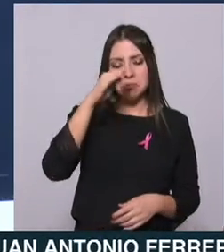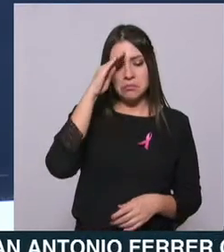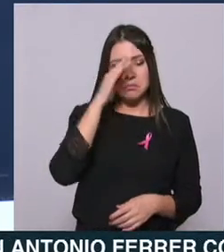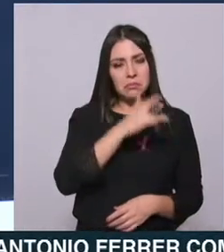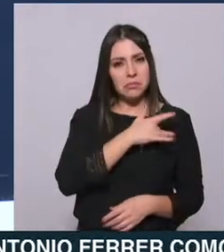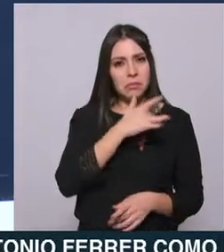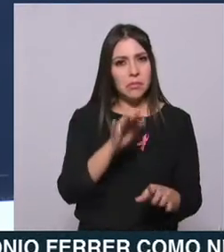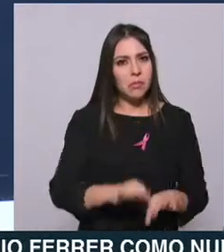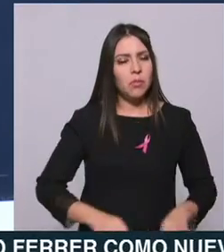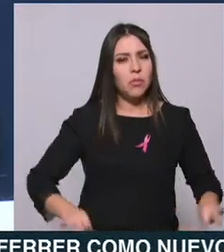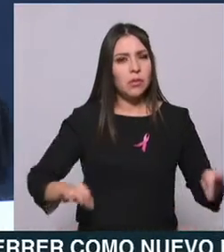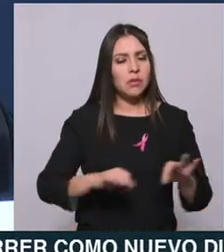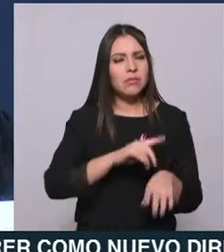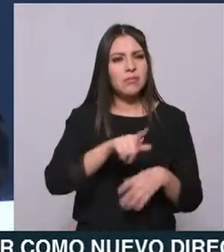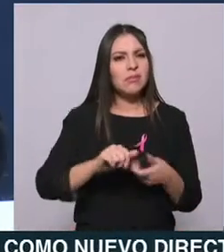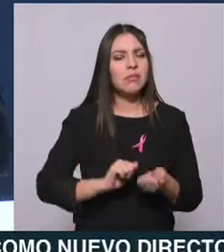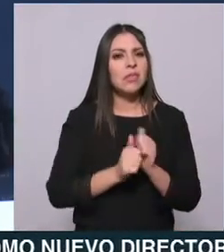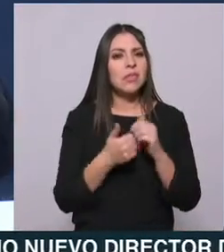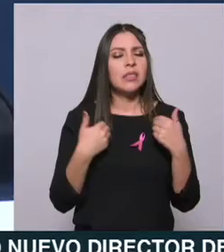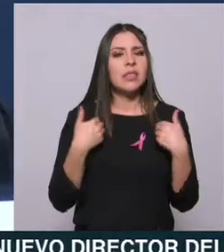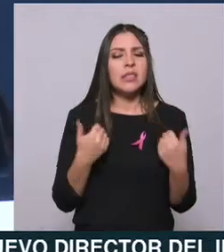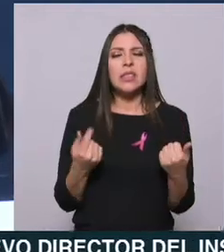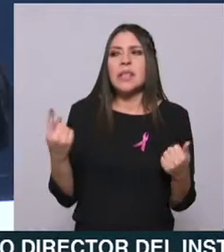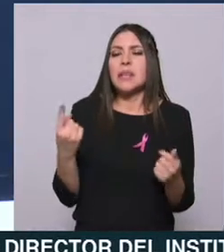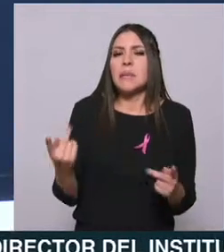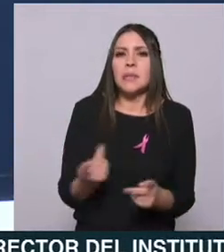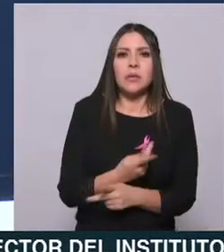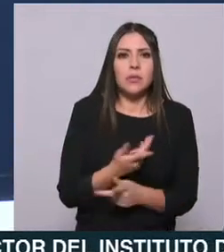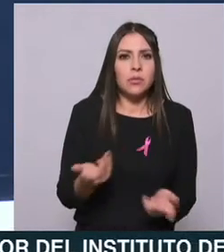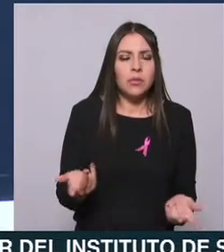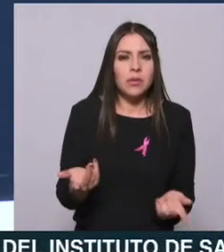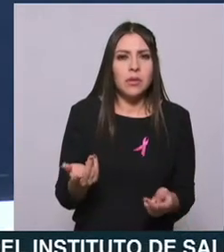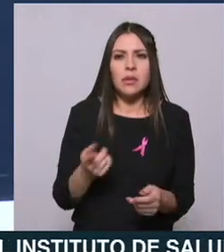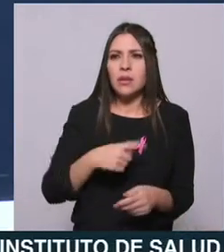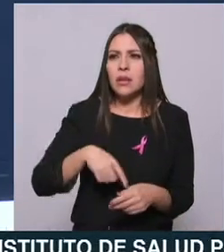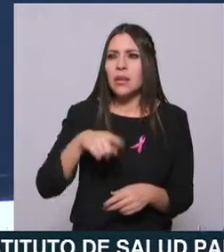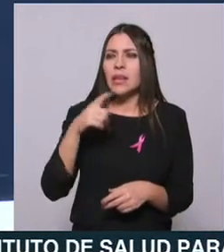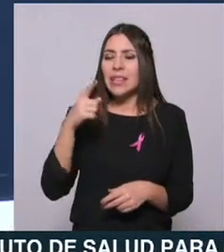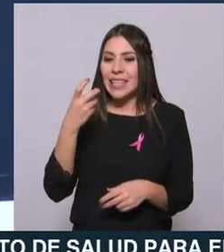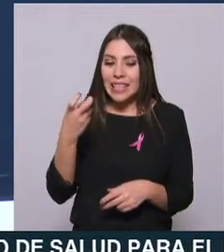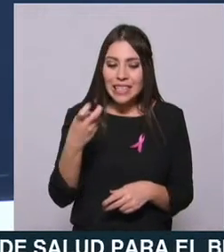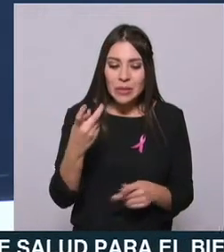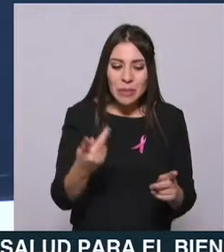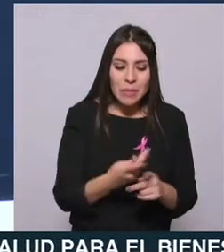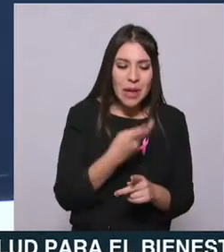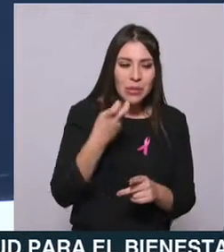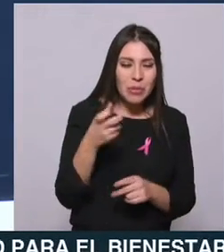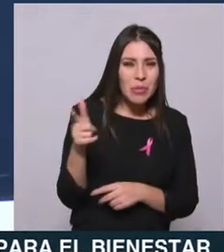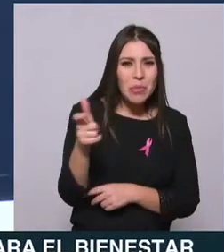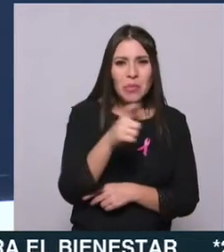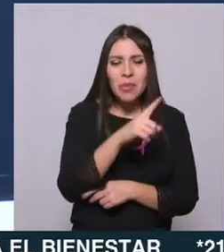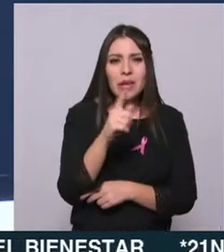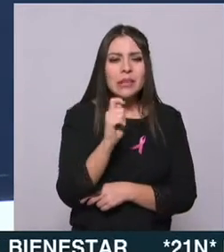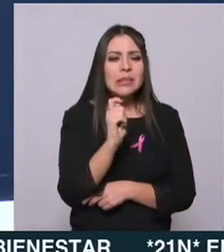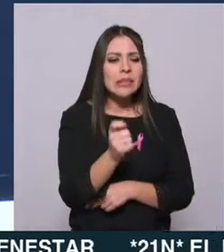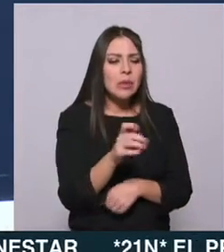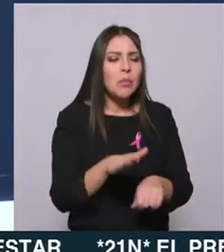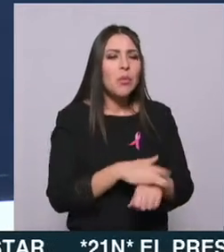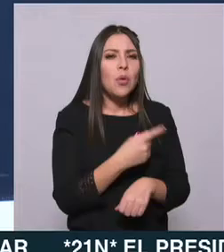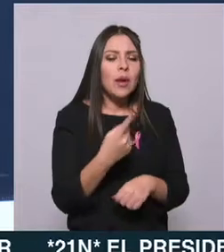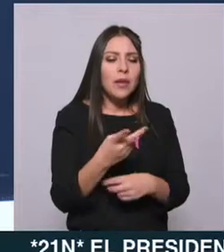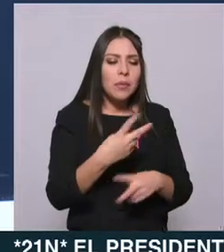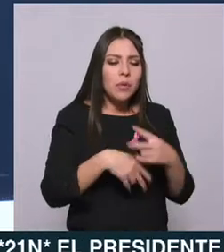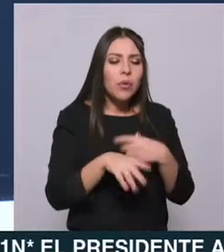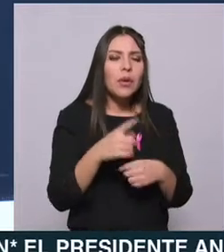entender lo que ocurrió, para darle un contexto a esta realidad. Lo primero que hay que preguntarse es precisamente en